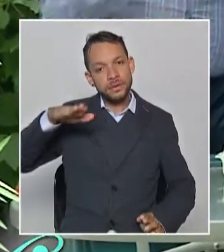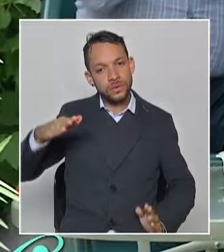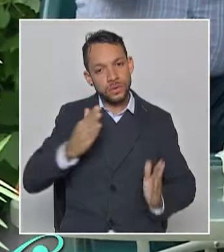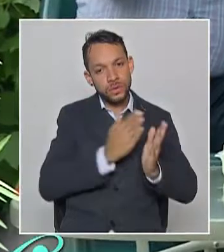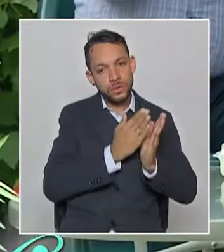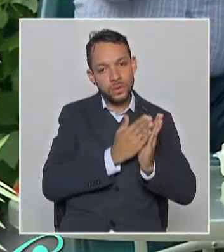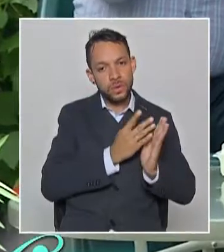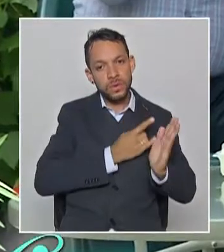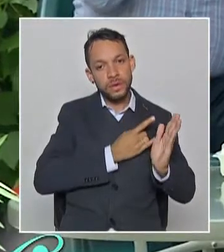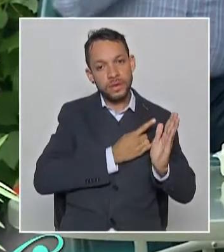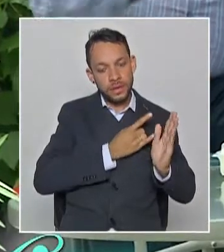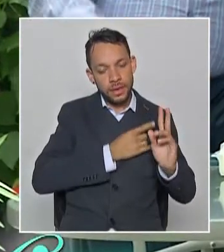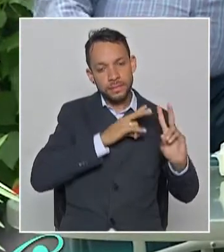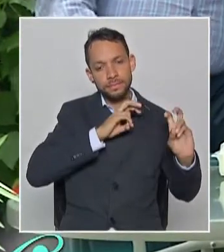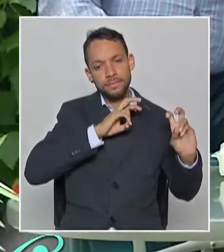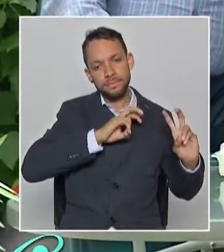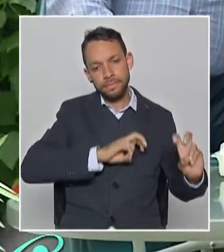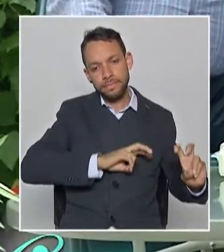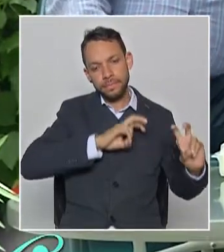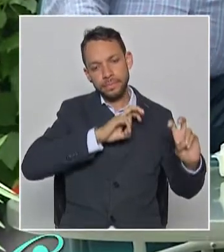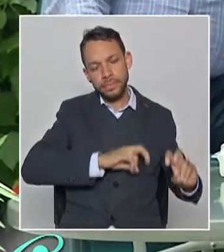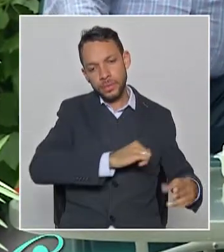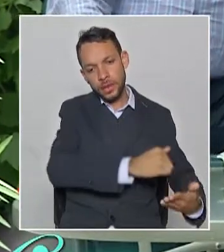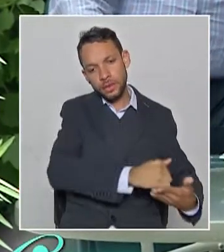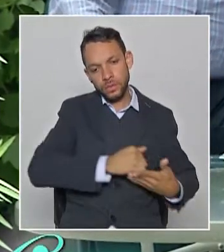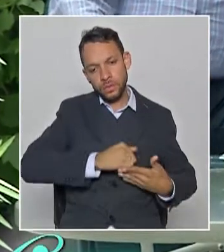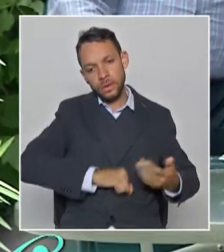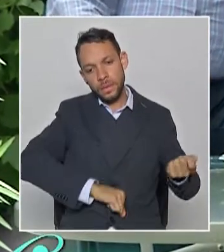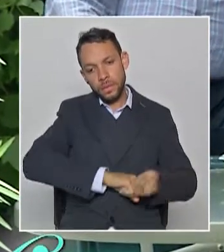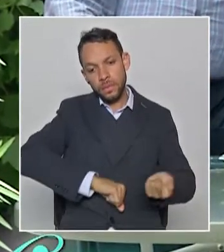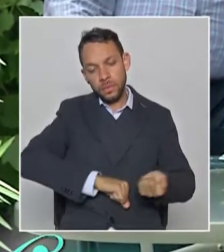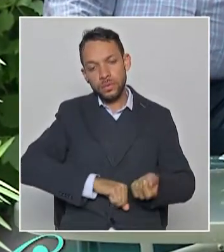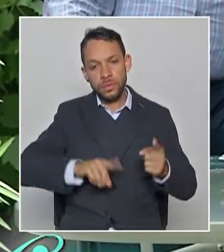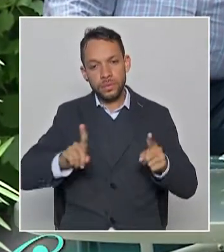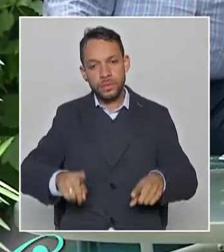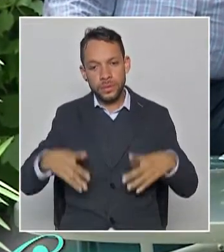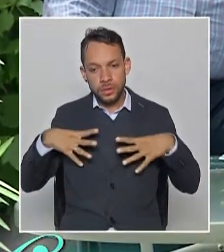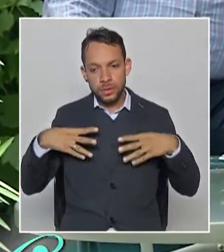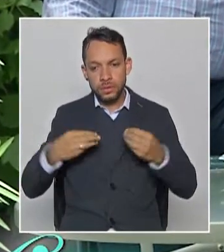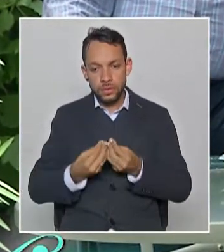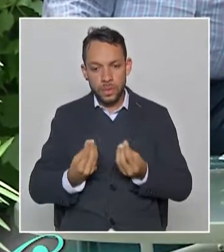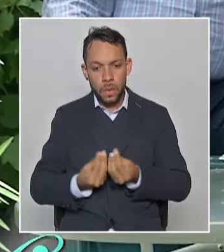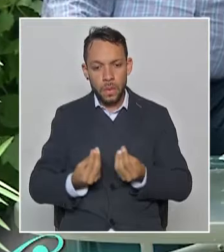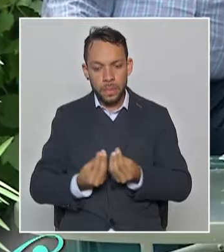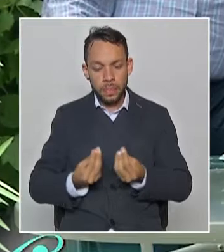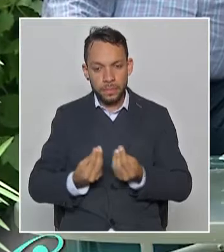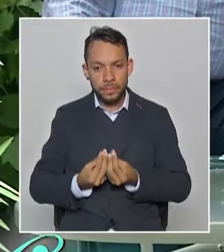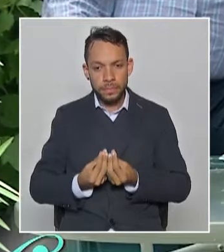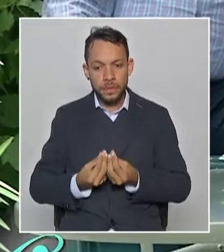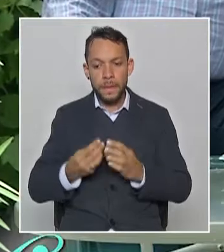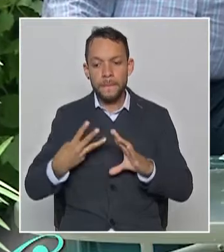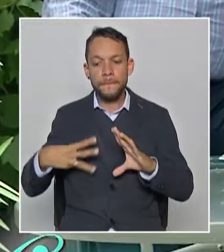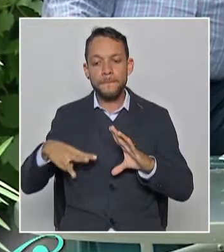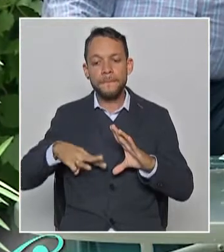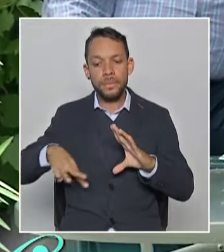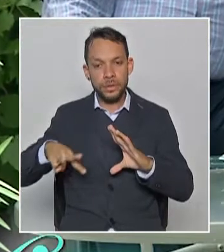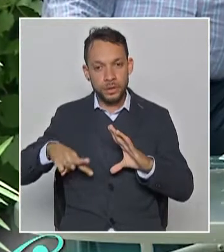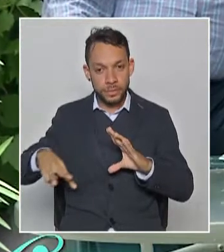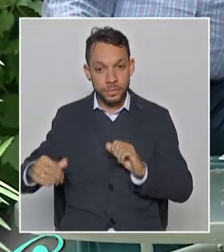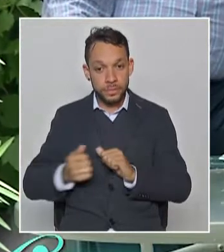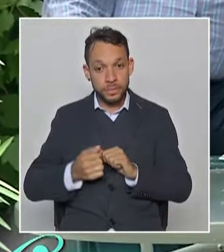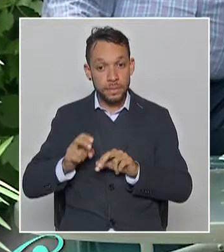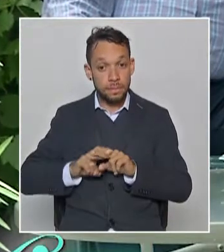investigando hace más de 30 años con este tipo de terapias, y a nosotros nos ha acompañado en nuestros parques de la salud,